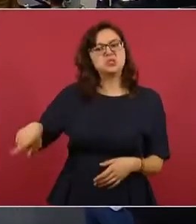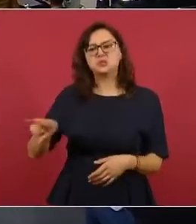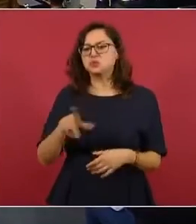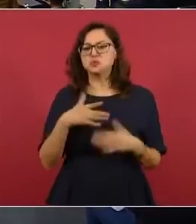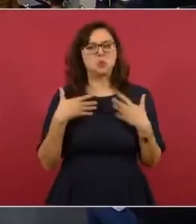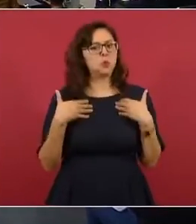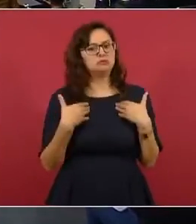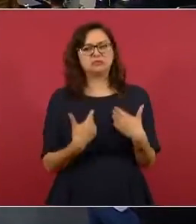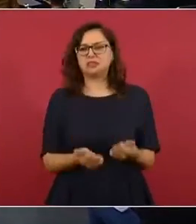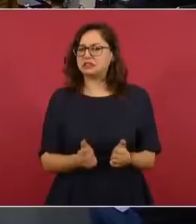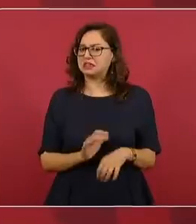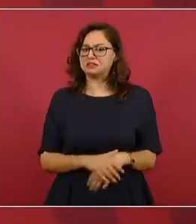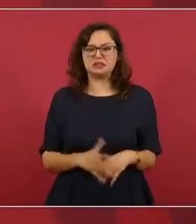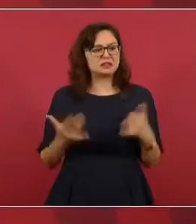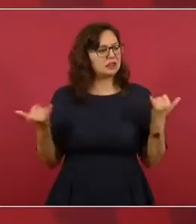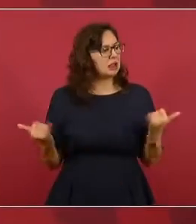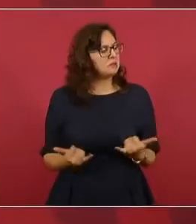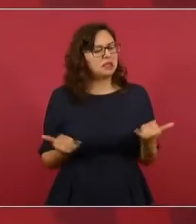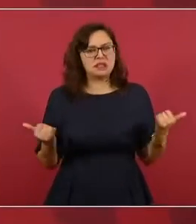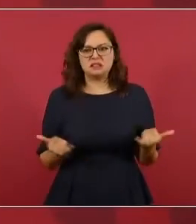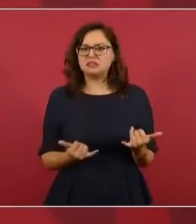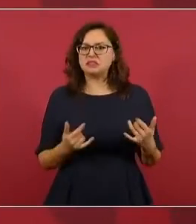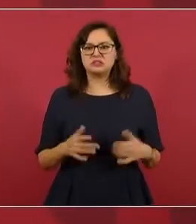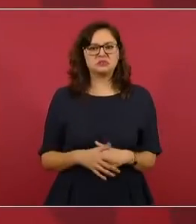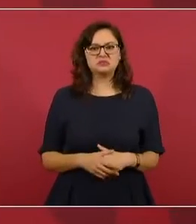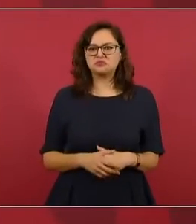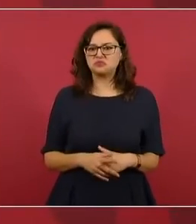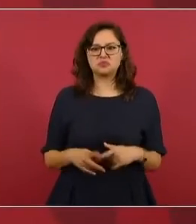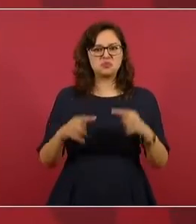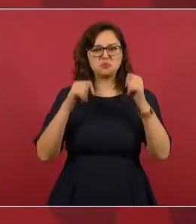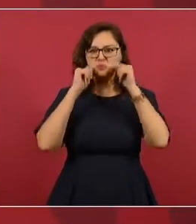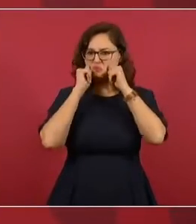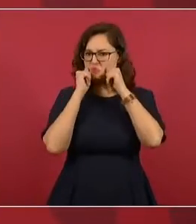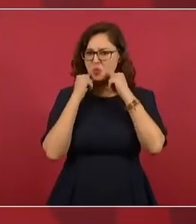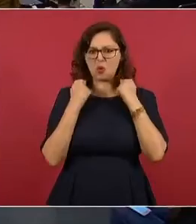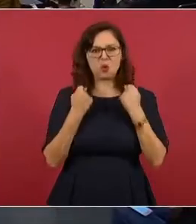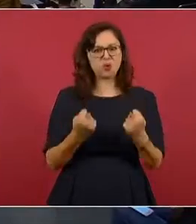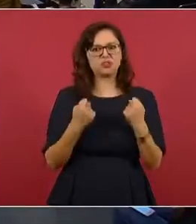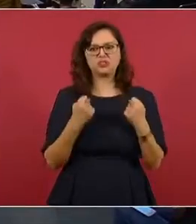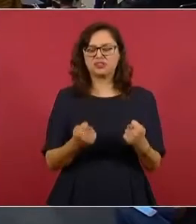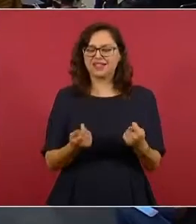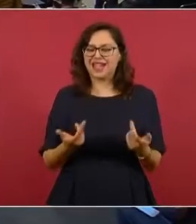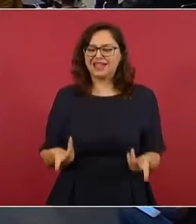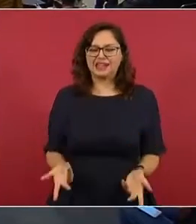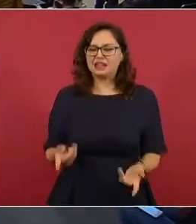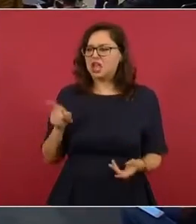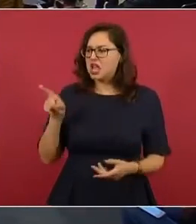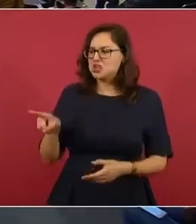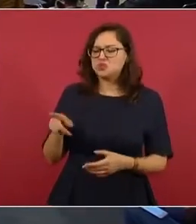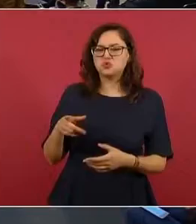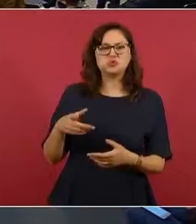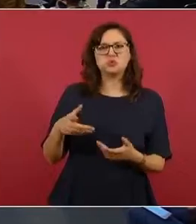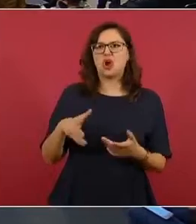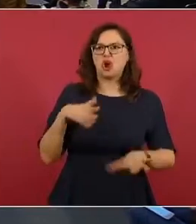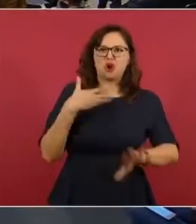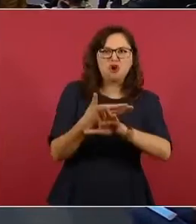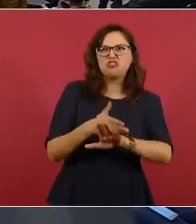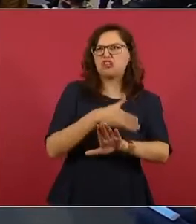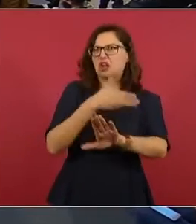no entienden, no hablan de la decotizadora que se está construyendo en